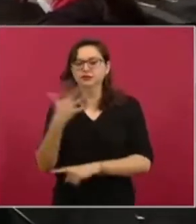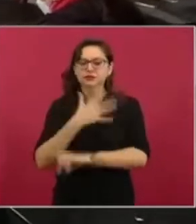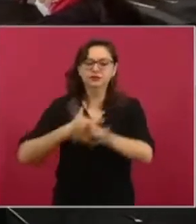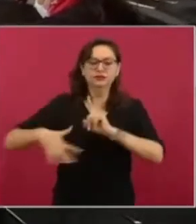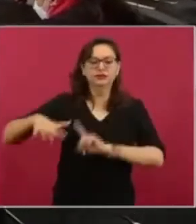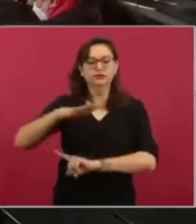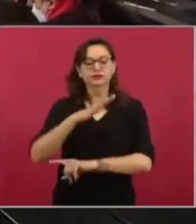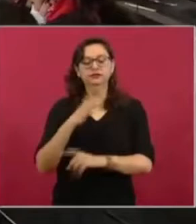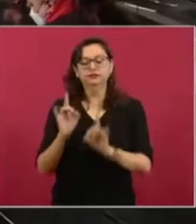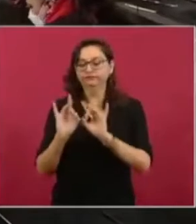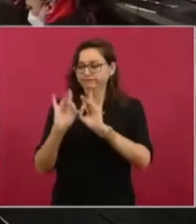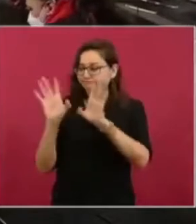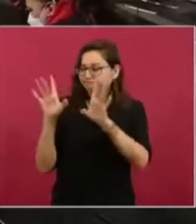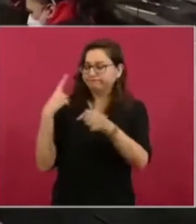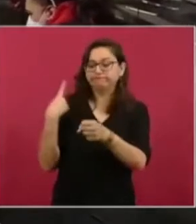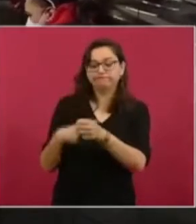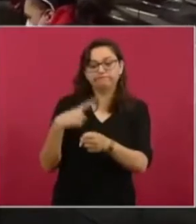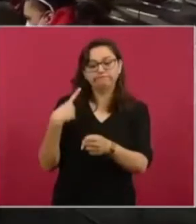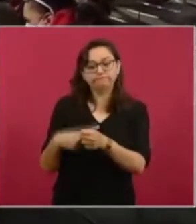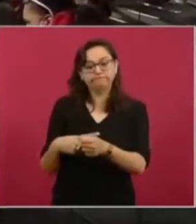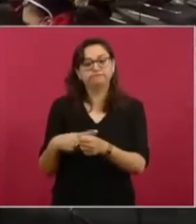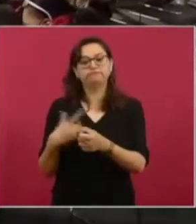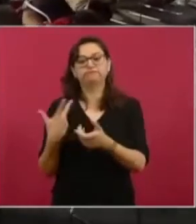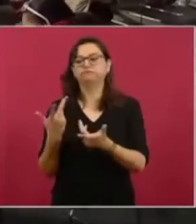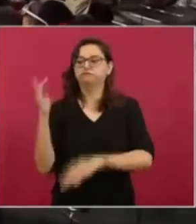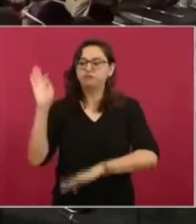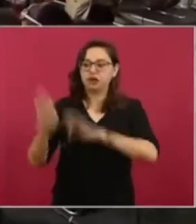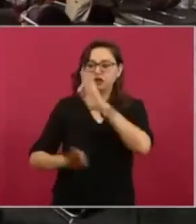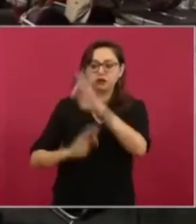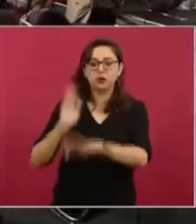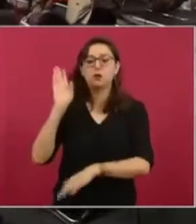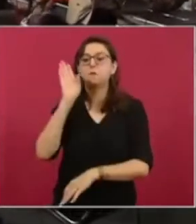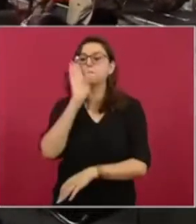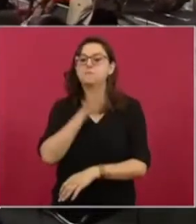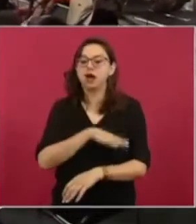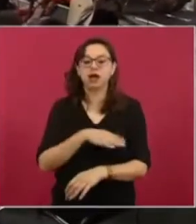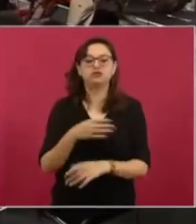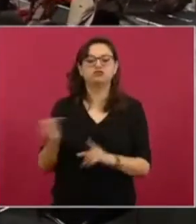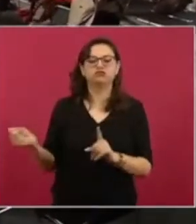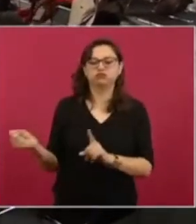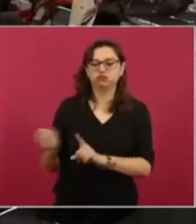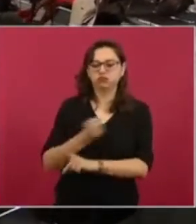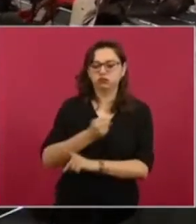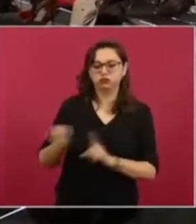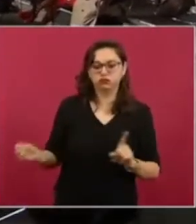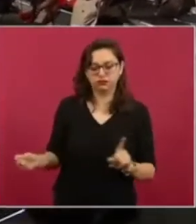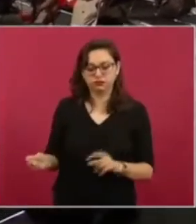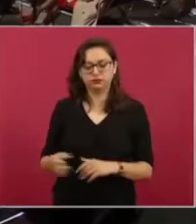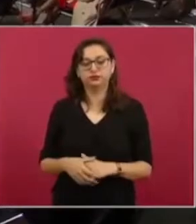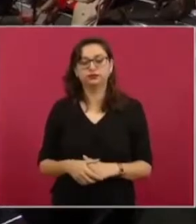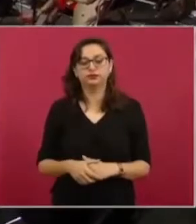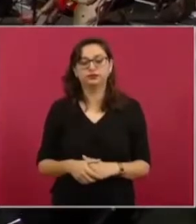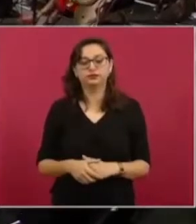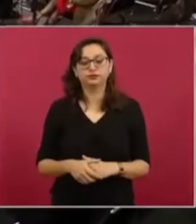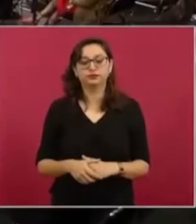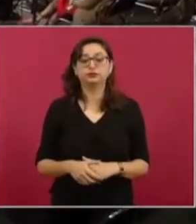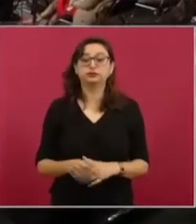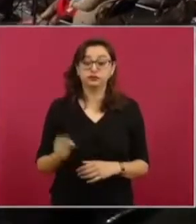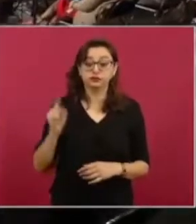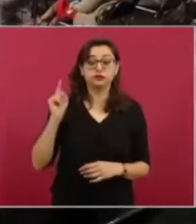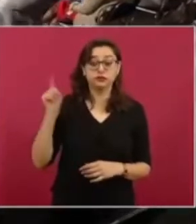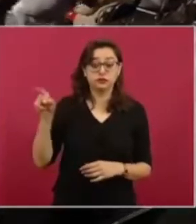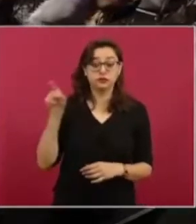y por el maltrato y la violencia. Allá hubo